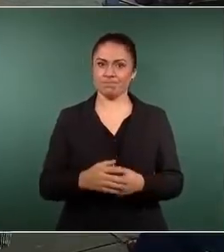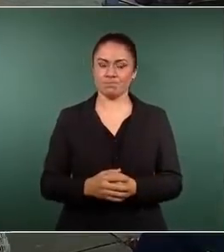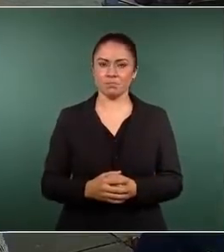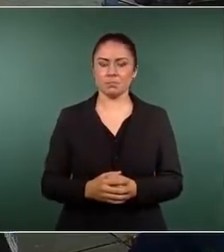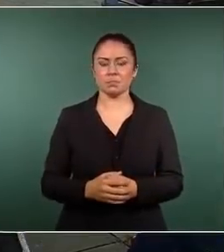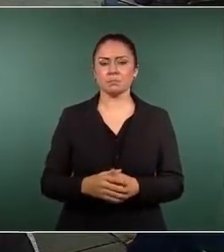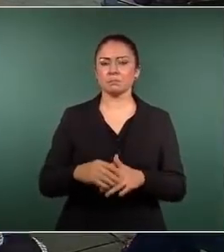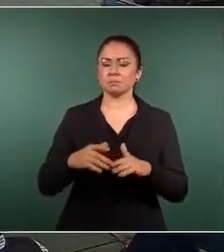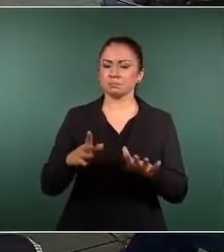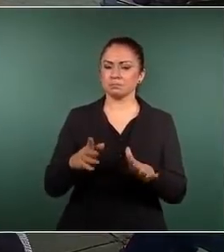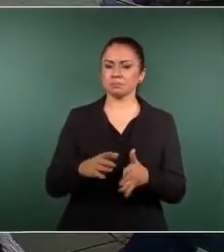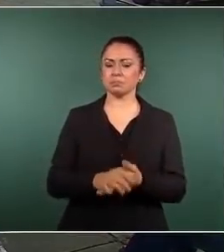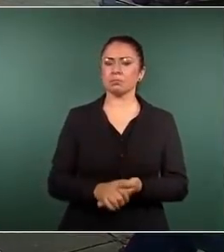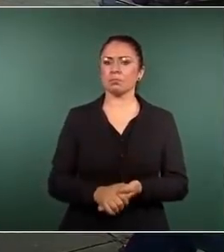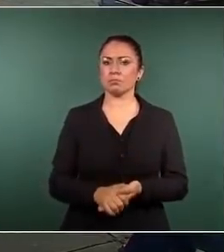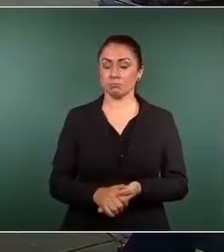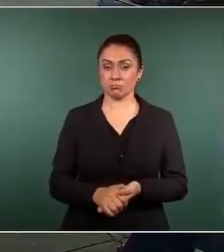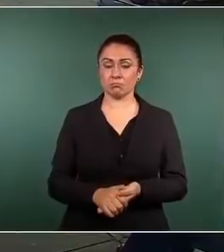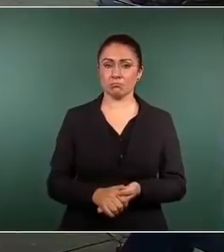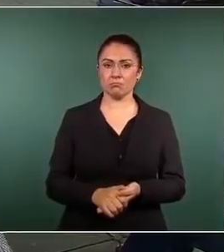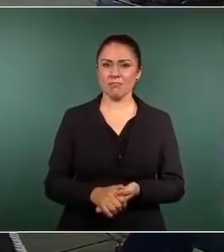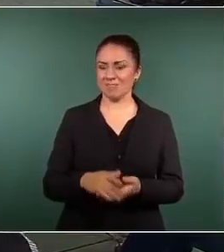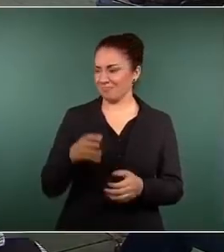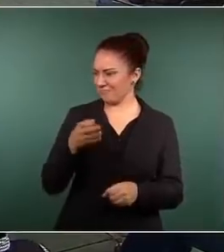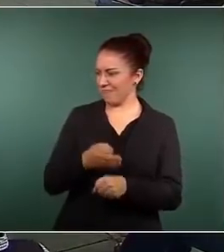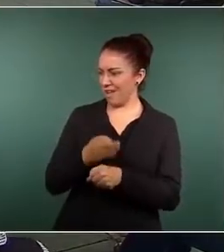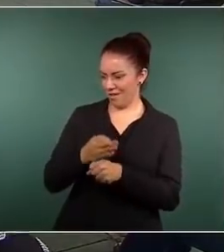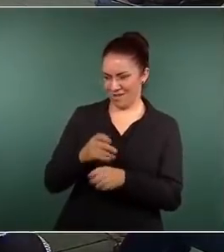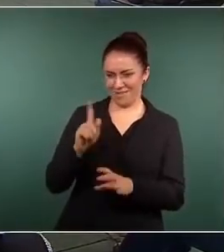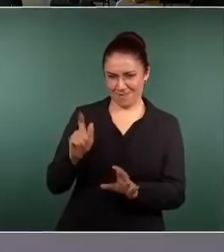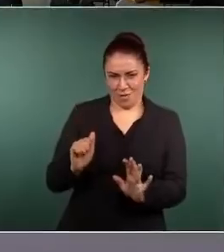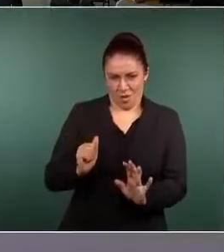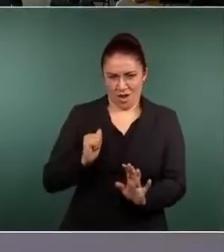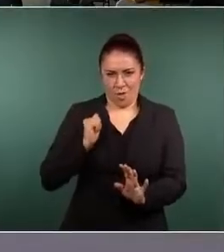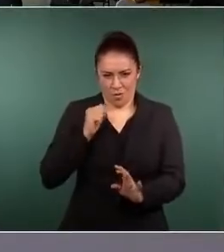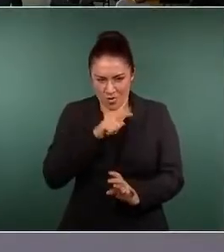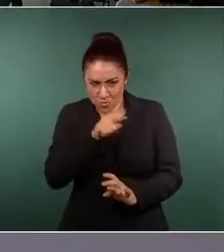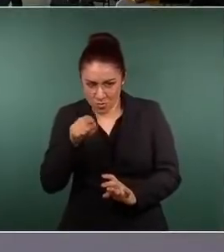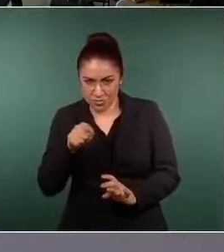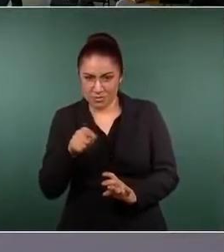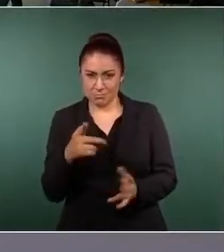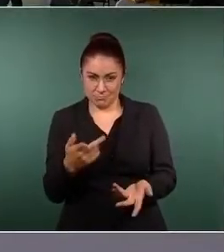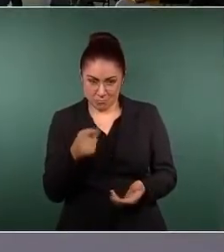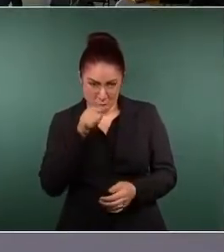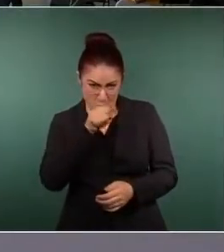pero voy a este aprovechar tu pregunta para